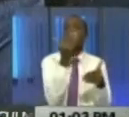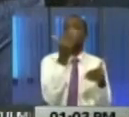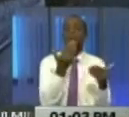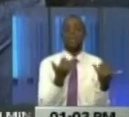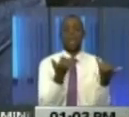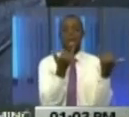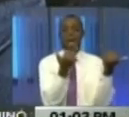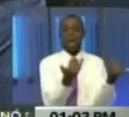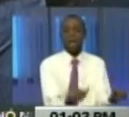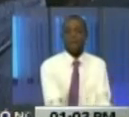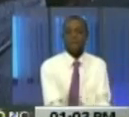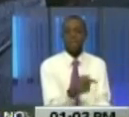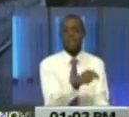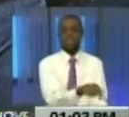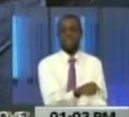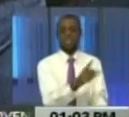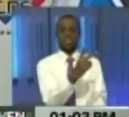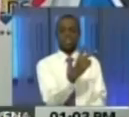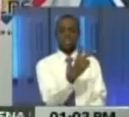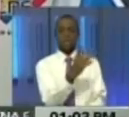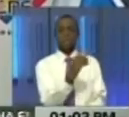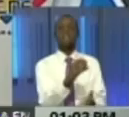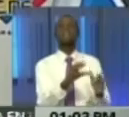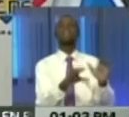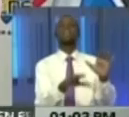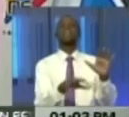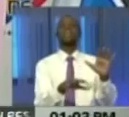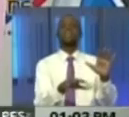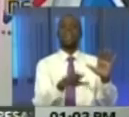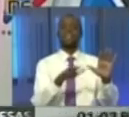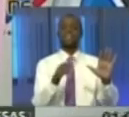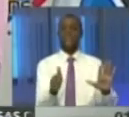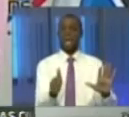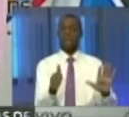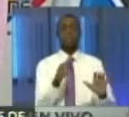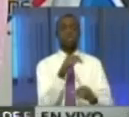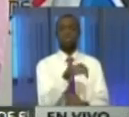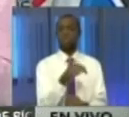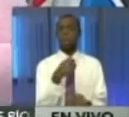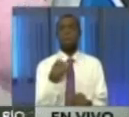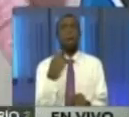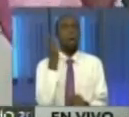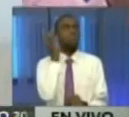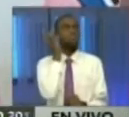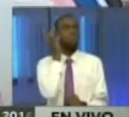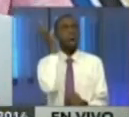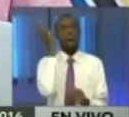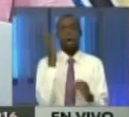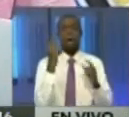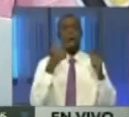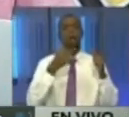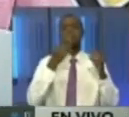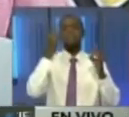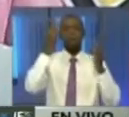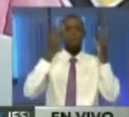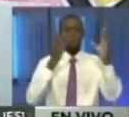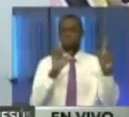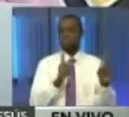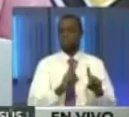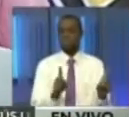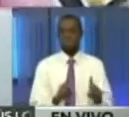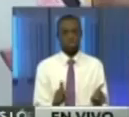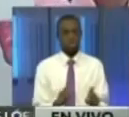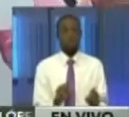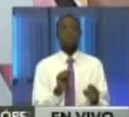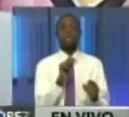esta ocasión. Es decir, para esta ocasión tampoco es que hemos estado inventando cosas salidas de la manga. Fueron